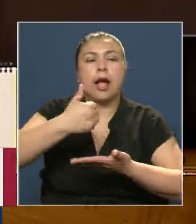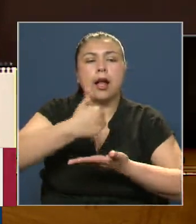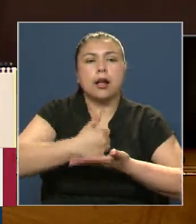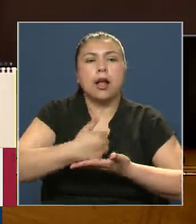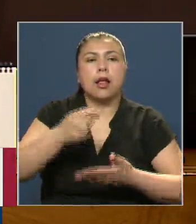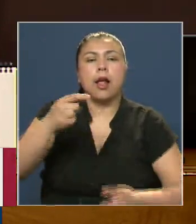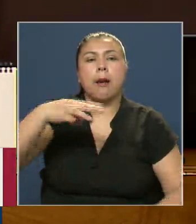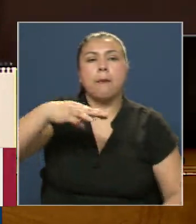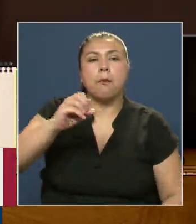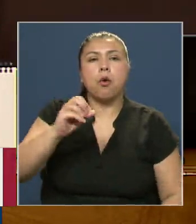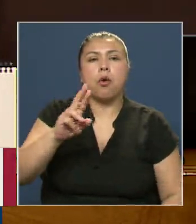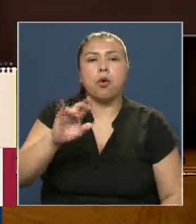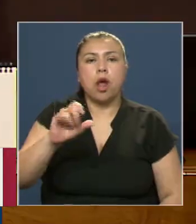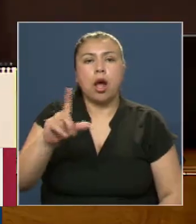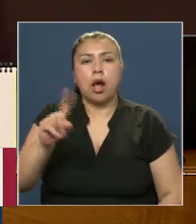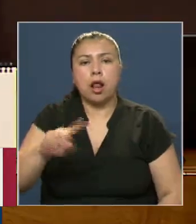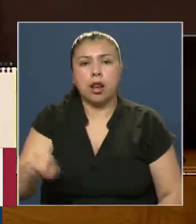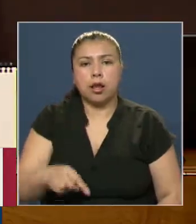Morales.